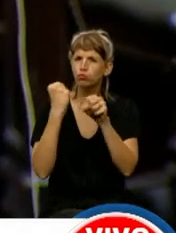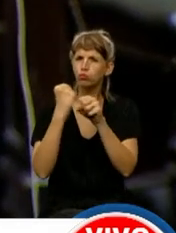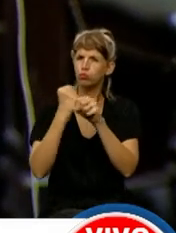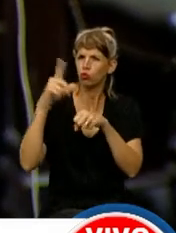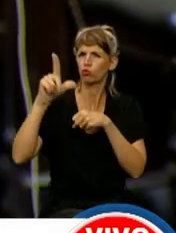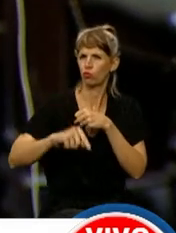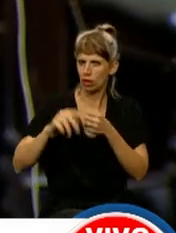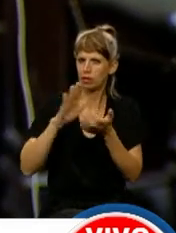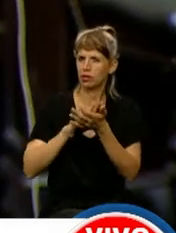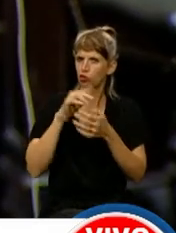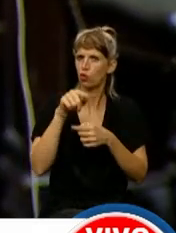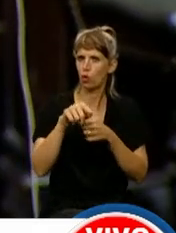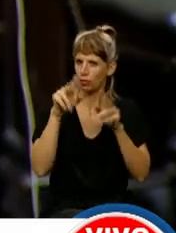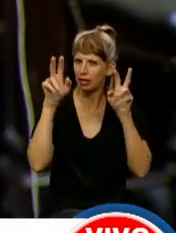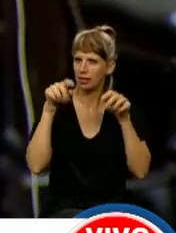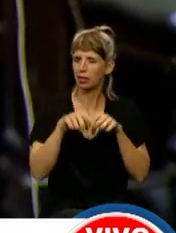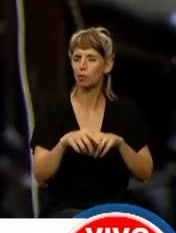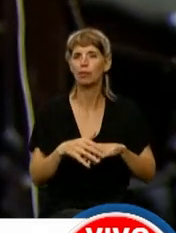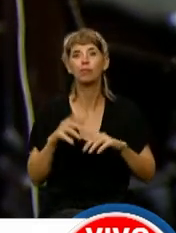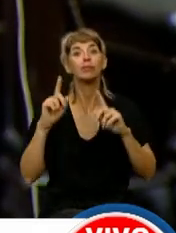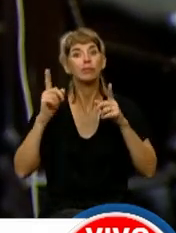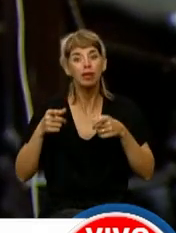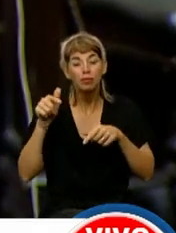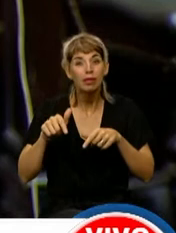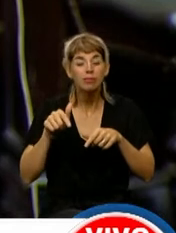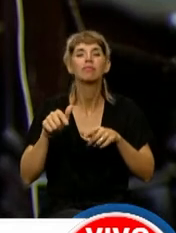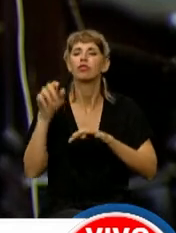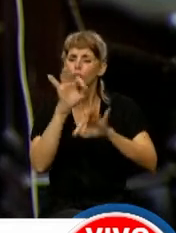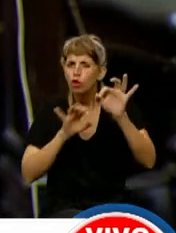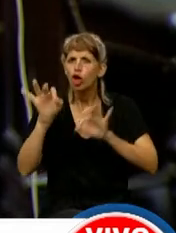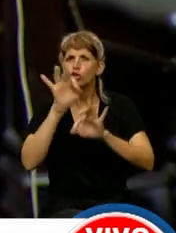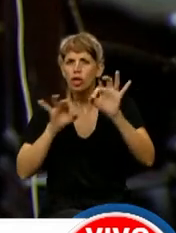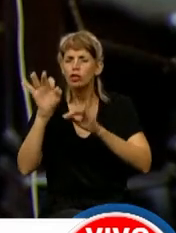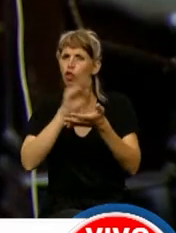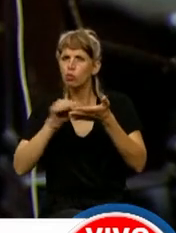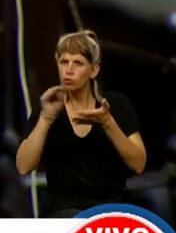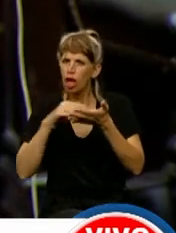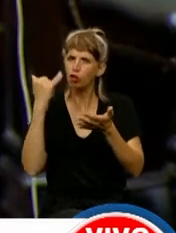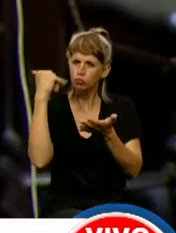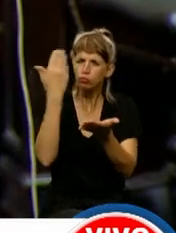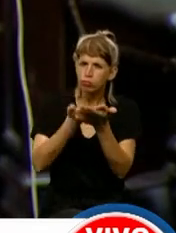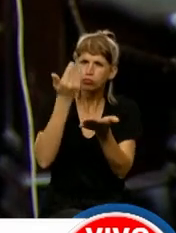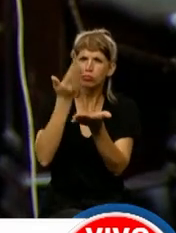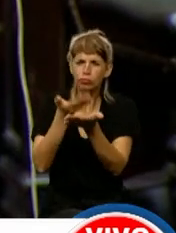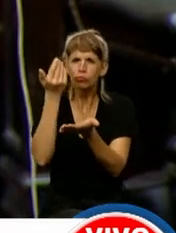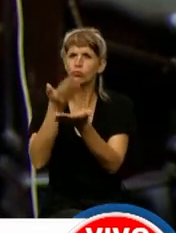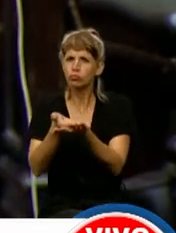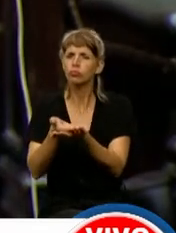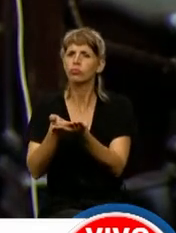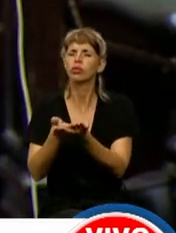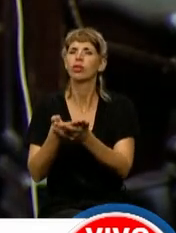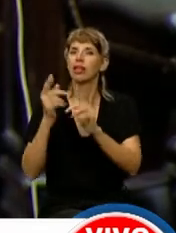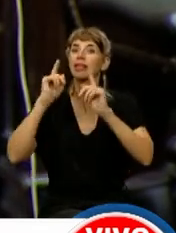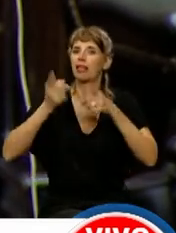como se ha hecho acá destacar los distintos proyectos que han venido presentando disputados desde hace mucho tiempo y también